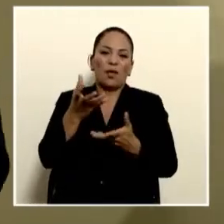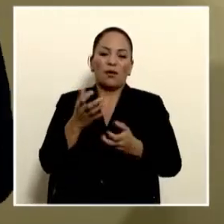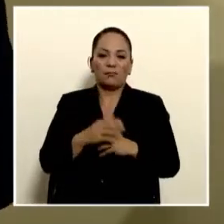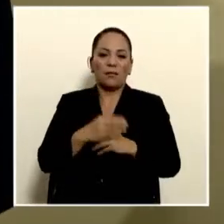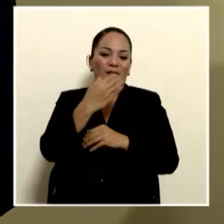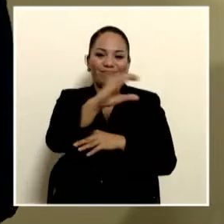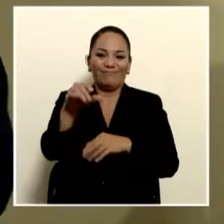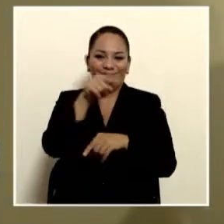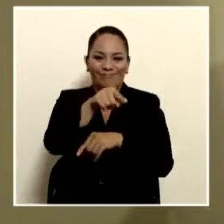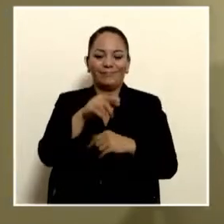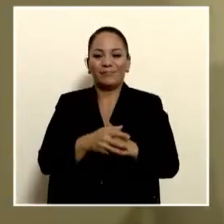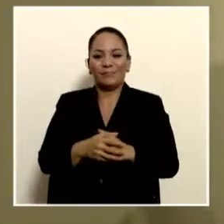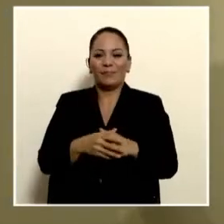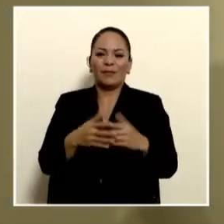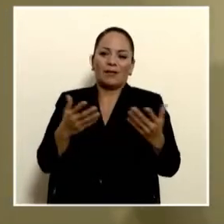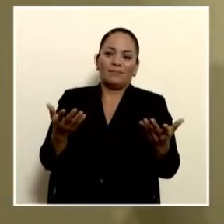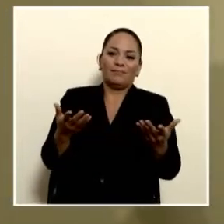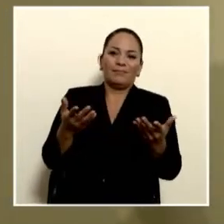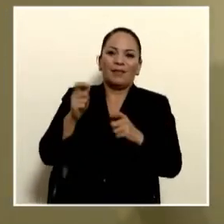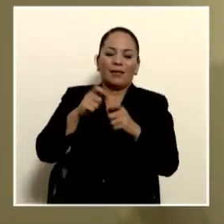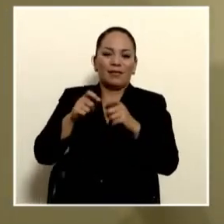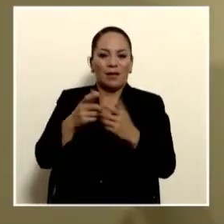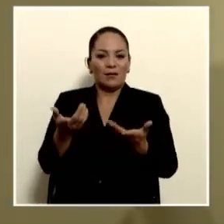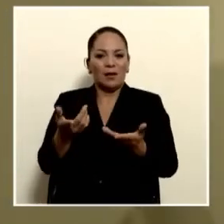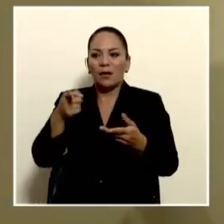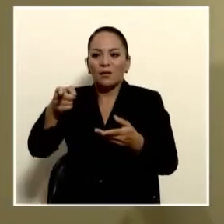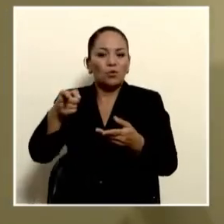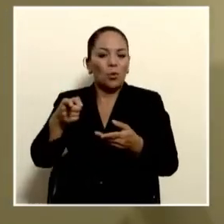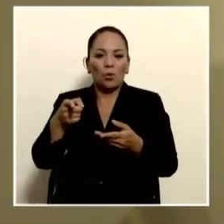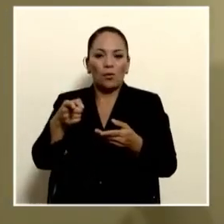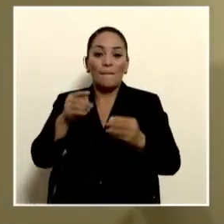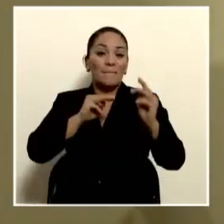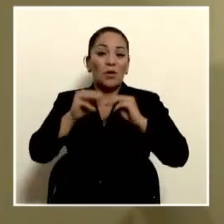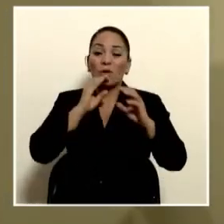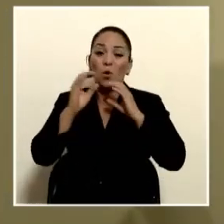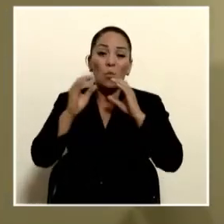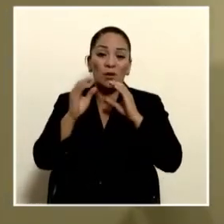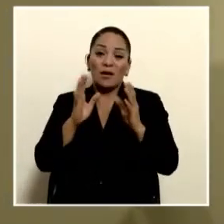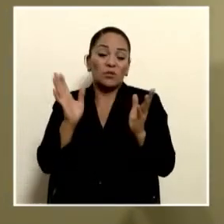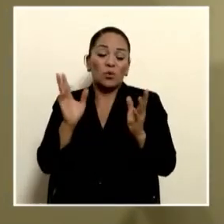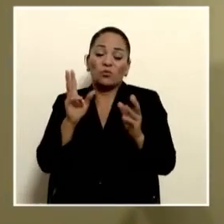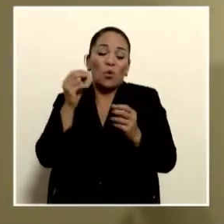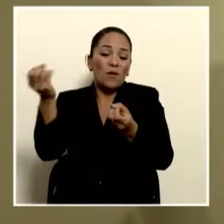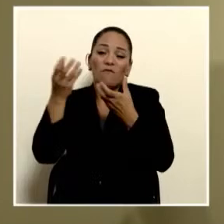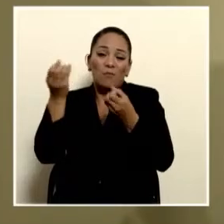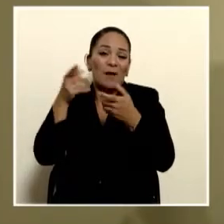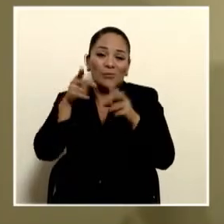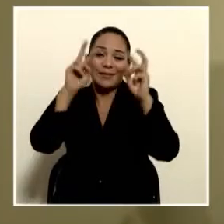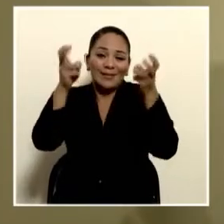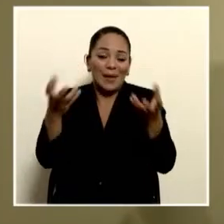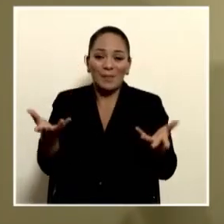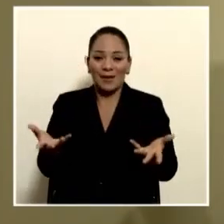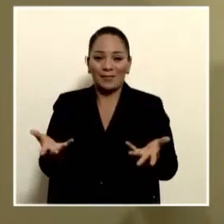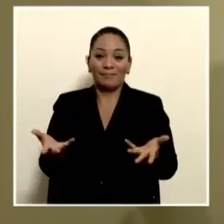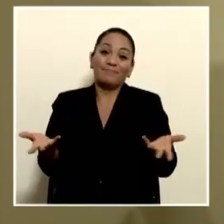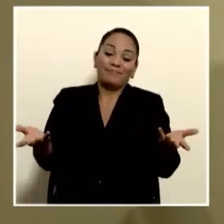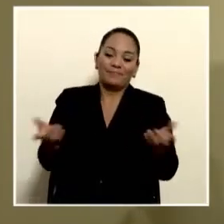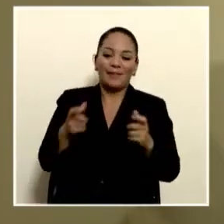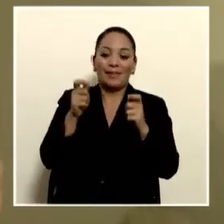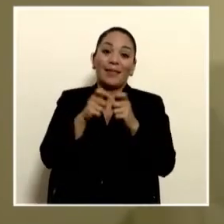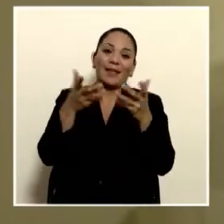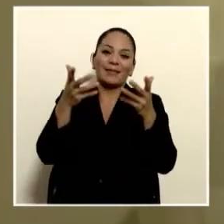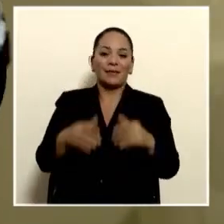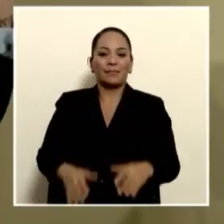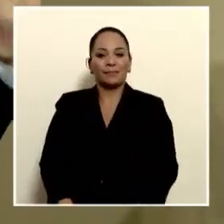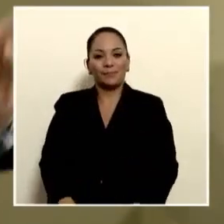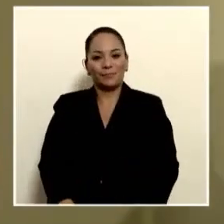Pequeño detalle, que eso no lo reportaron los medios que ustedes conocen. Pequeño detalle.